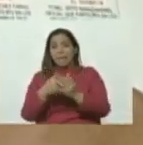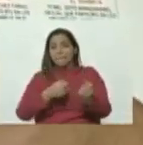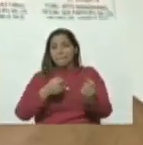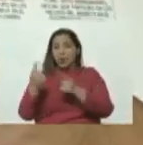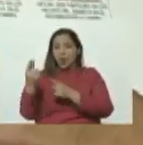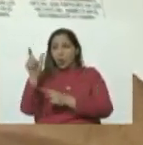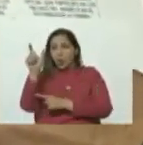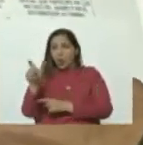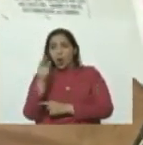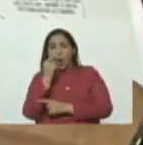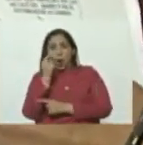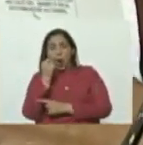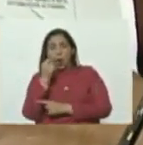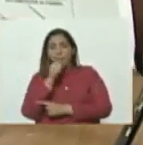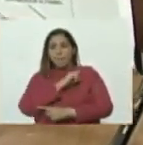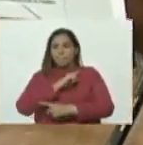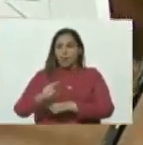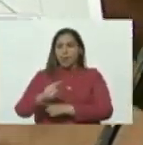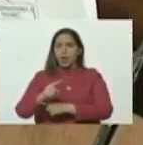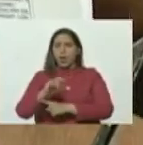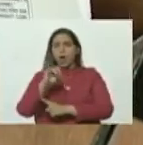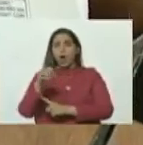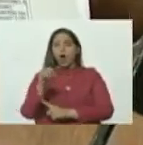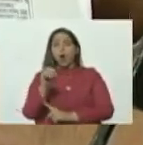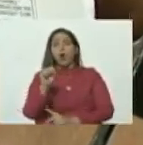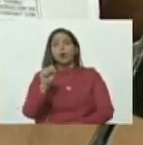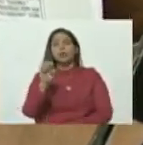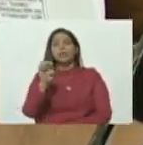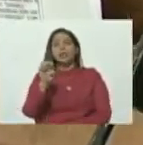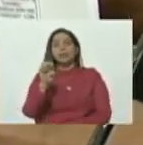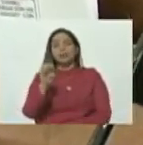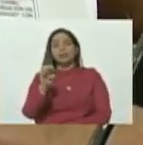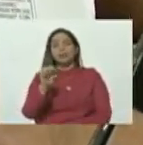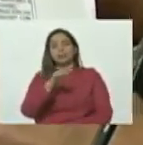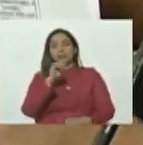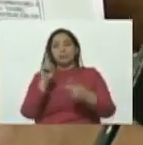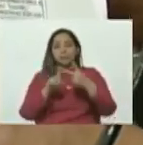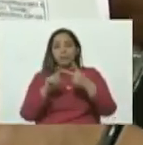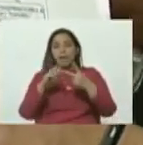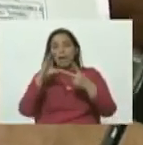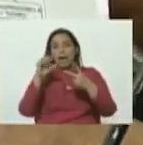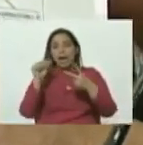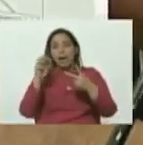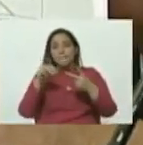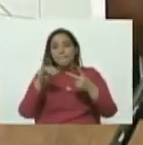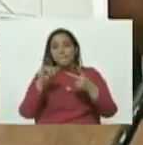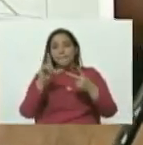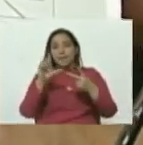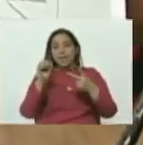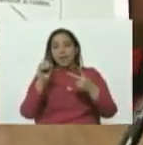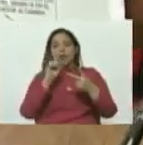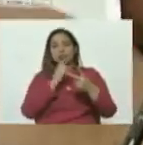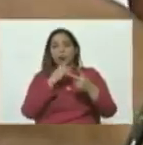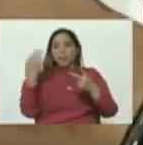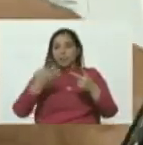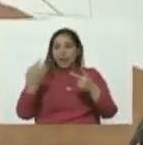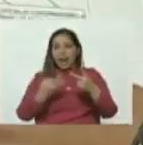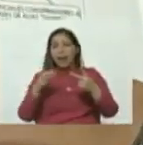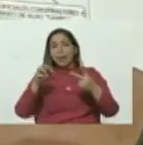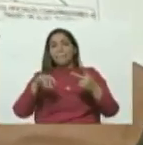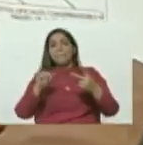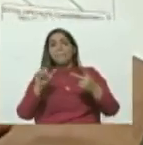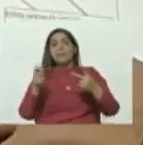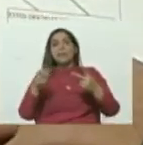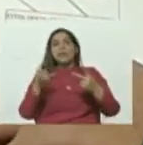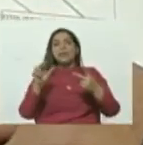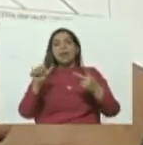Cheo, o sea, José Gregorio Valladares, PTJ, y de alias Camilo, cuyo nombre real es Miguel, que